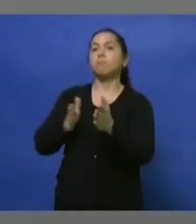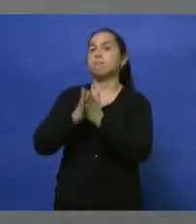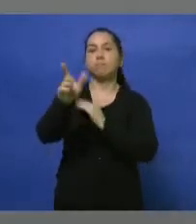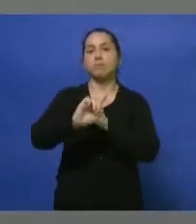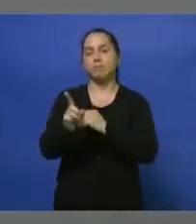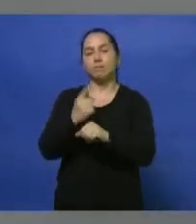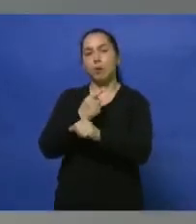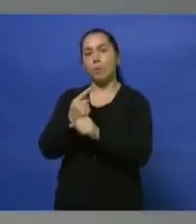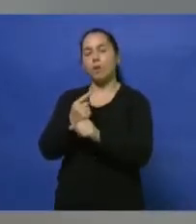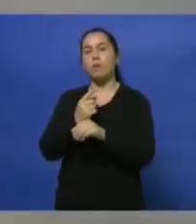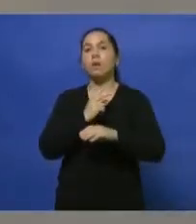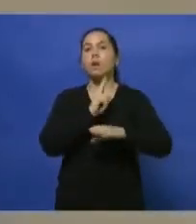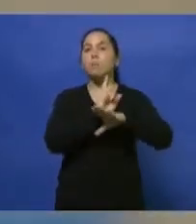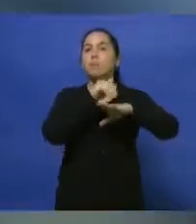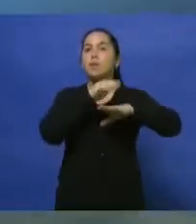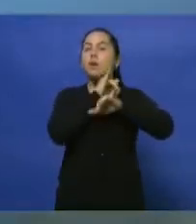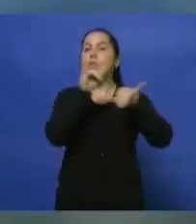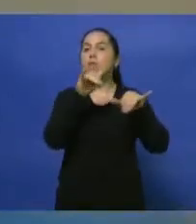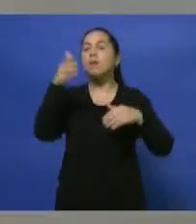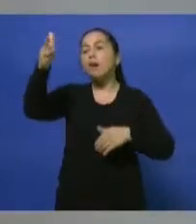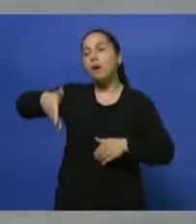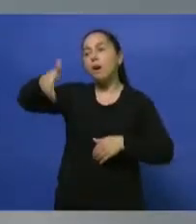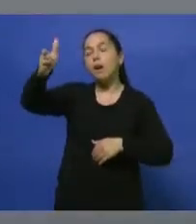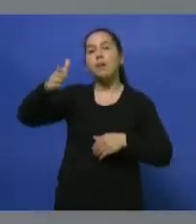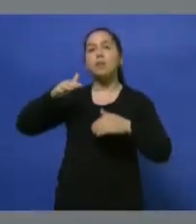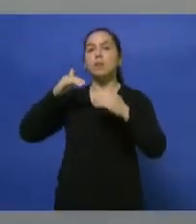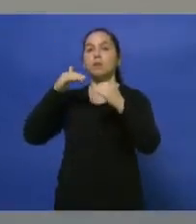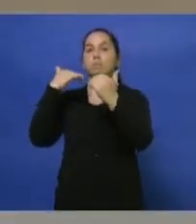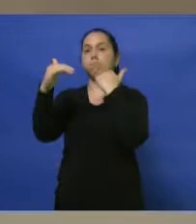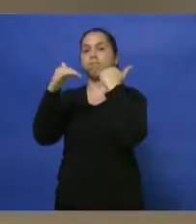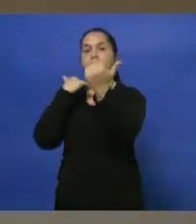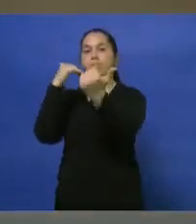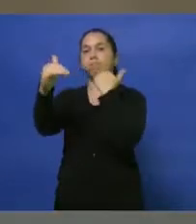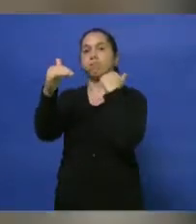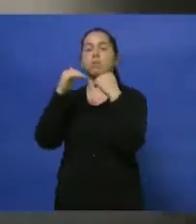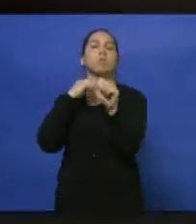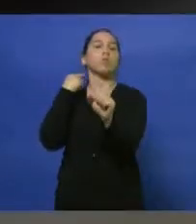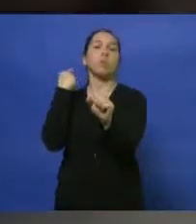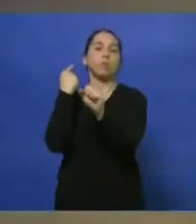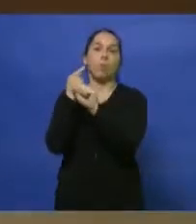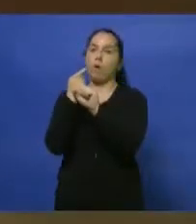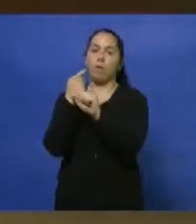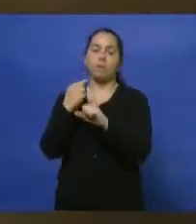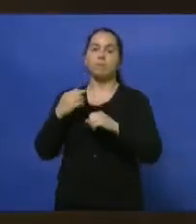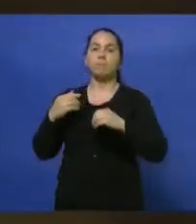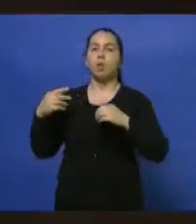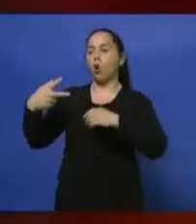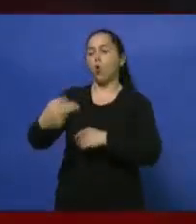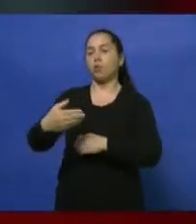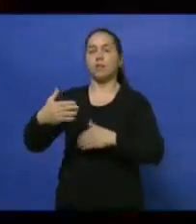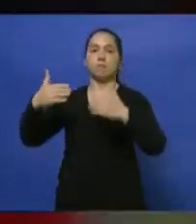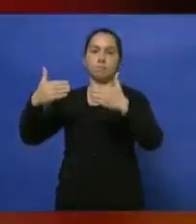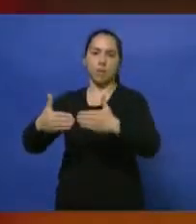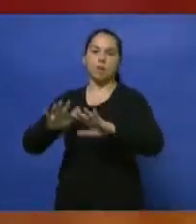tormenta de tierra y aconsejó no salir a la calle y mucho menos viajar por la autopista, la que fue cortada también en varios tramos para mayor seguridad. Nos dicen